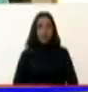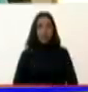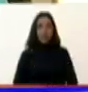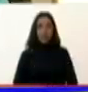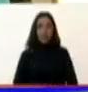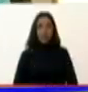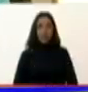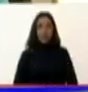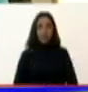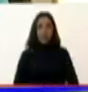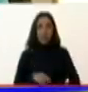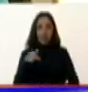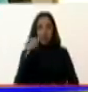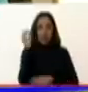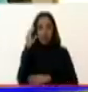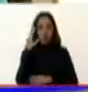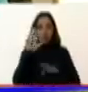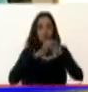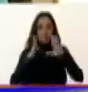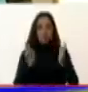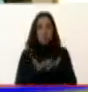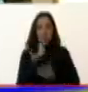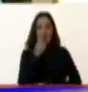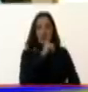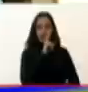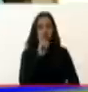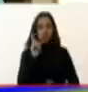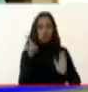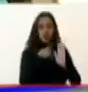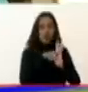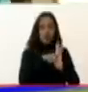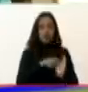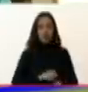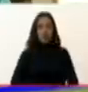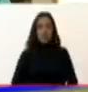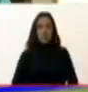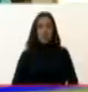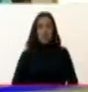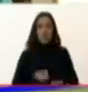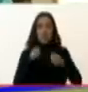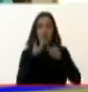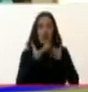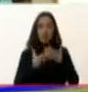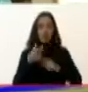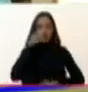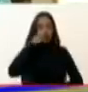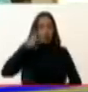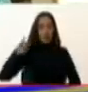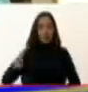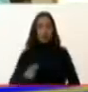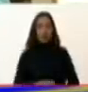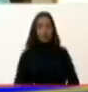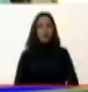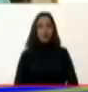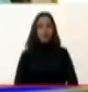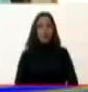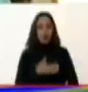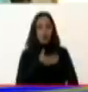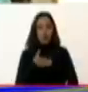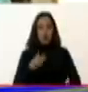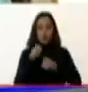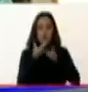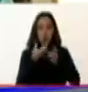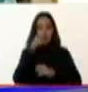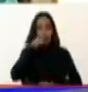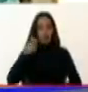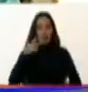este Congreso Mundial ha tenido una consigna. Hablan los pueblos. Y yo quiero que hablen los pueblos a través